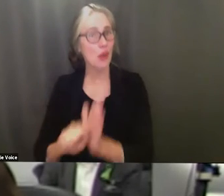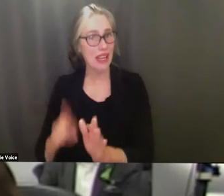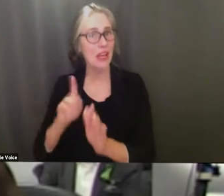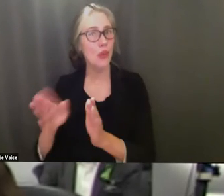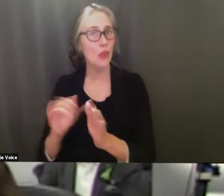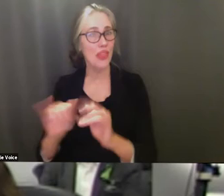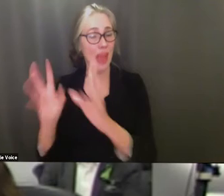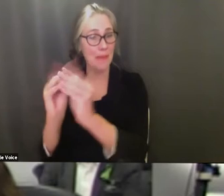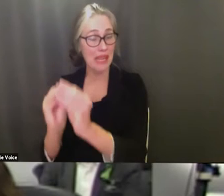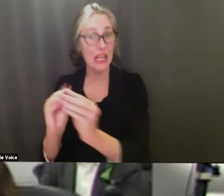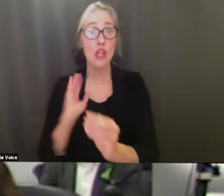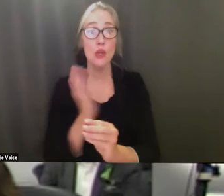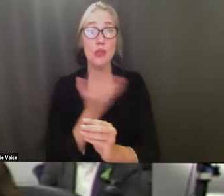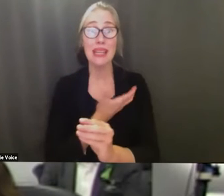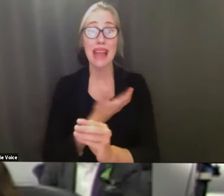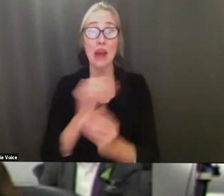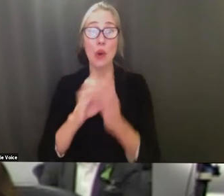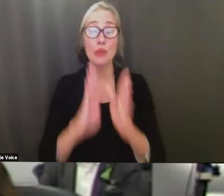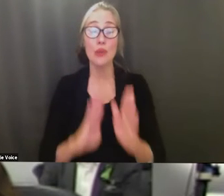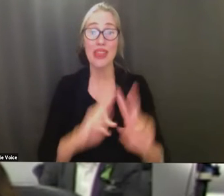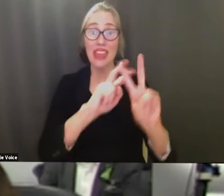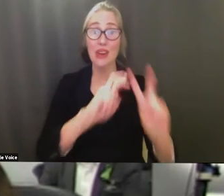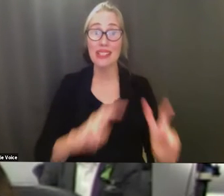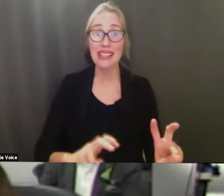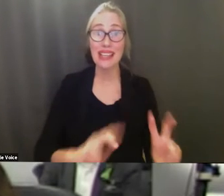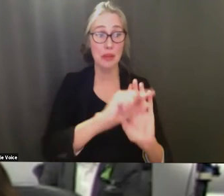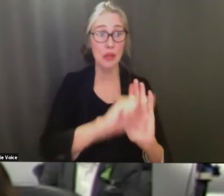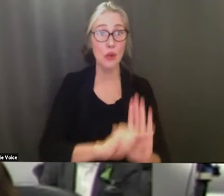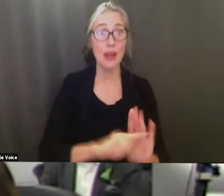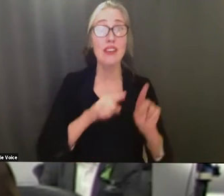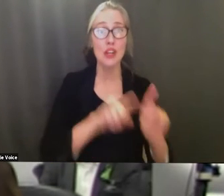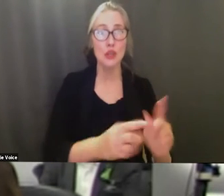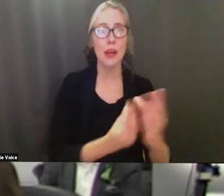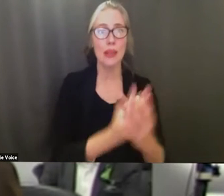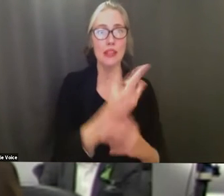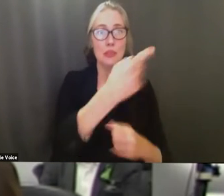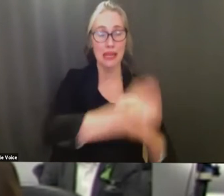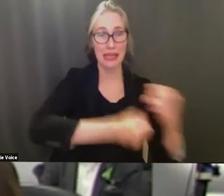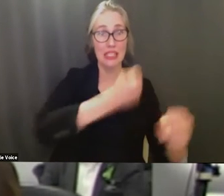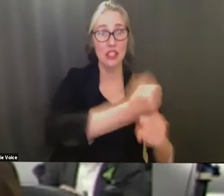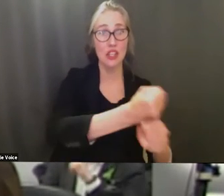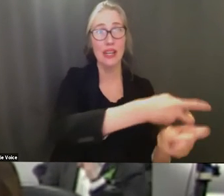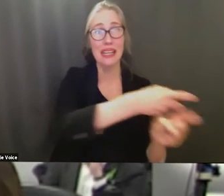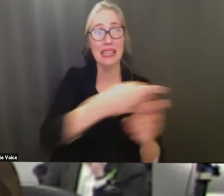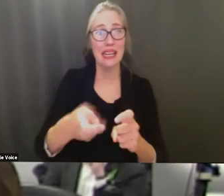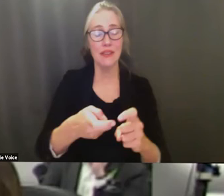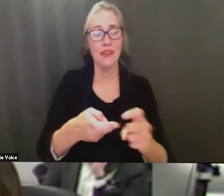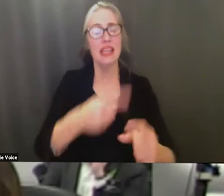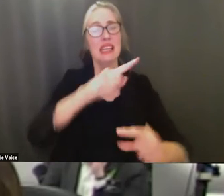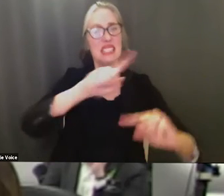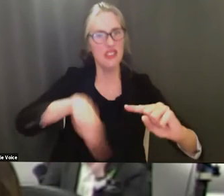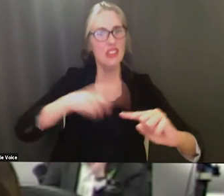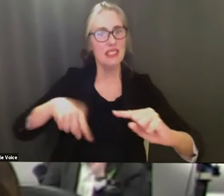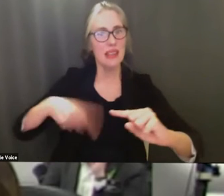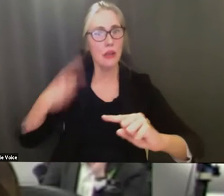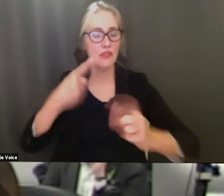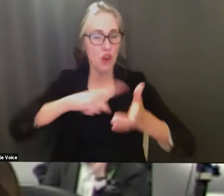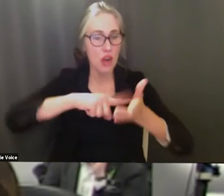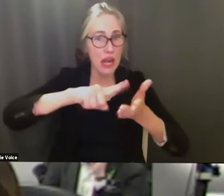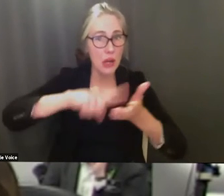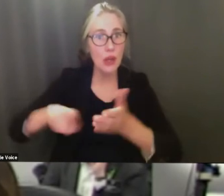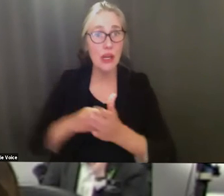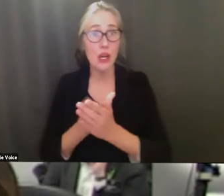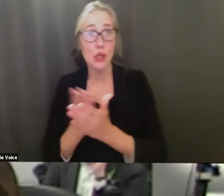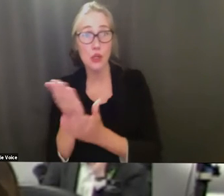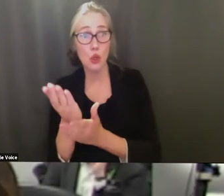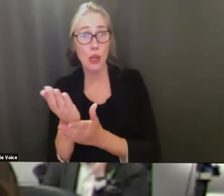calificaciones equitativas en el sistema escolar. Así que usamos información de nuestros propios estudiantes. Desde primavera vamos a tener ciclos de preguntas